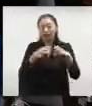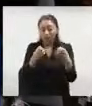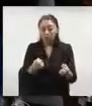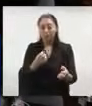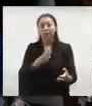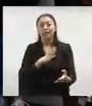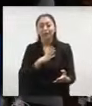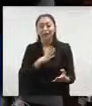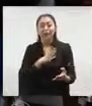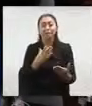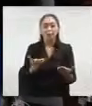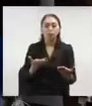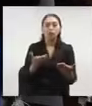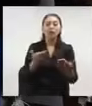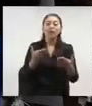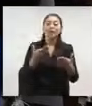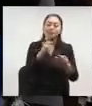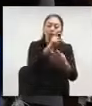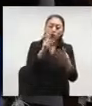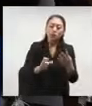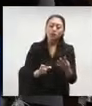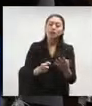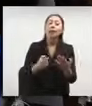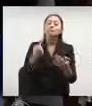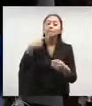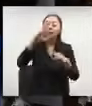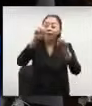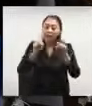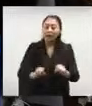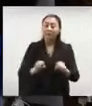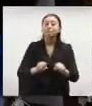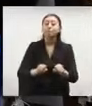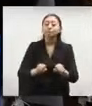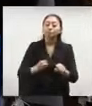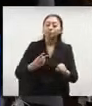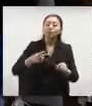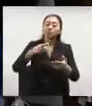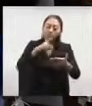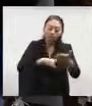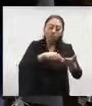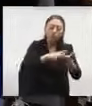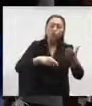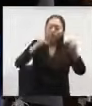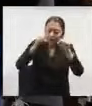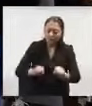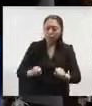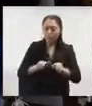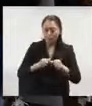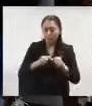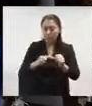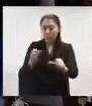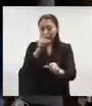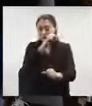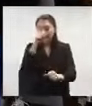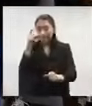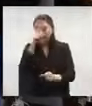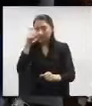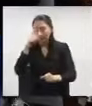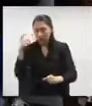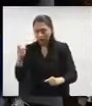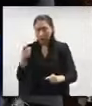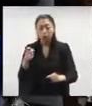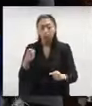elementos para que en cuestión de minutos todos los comisionados voten y podamos seguir trabajando